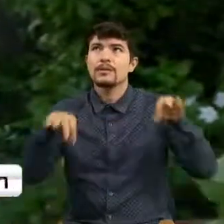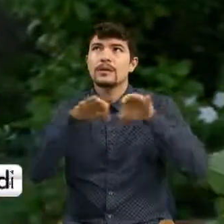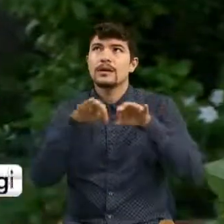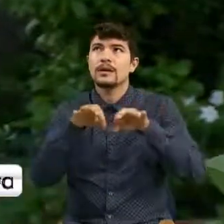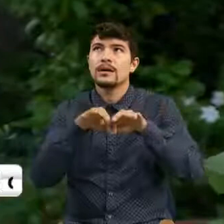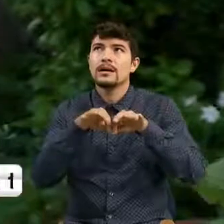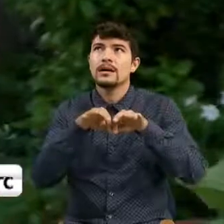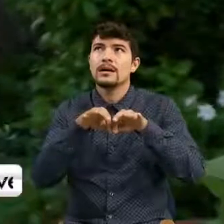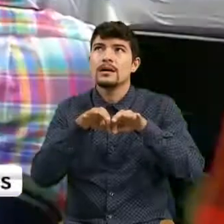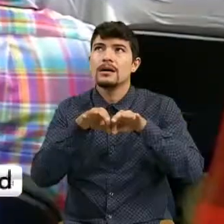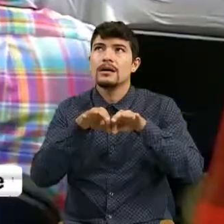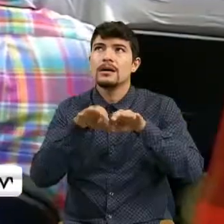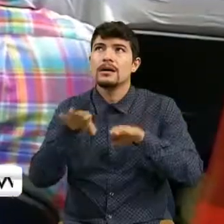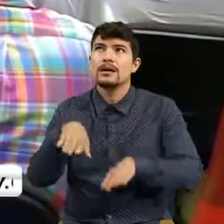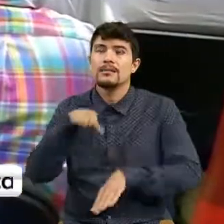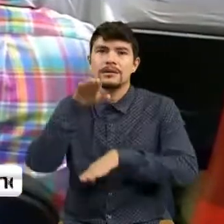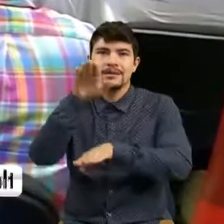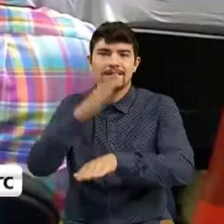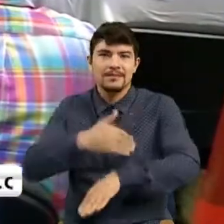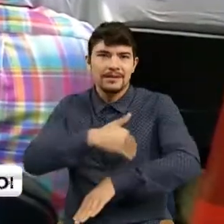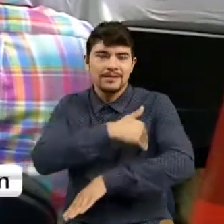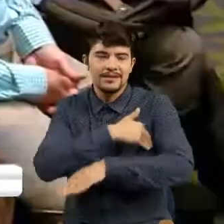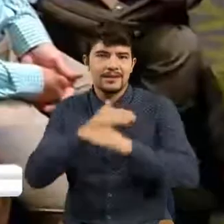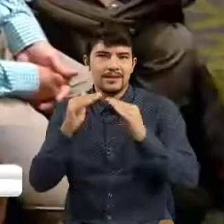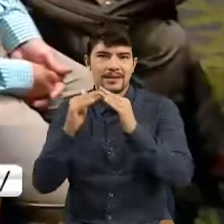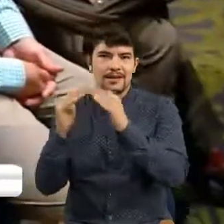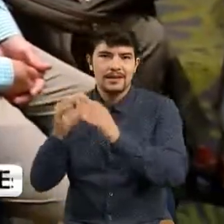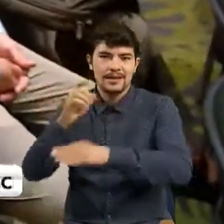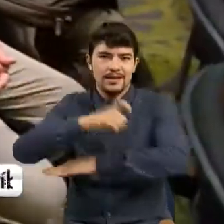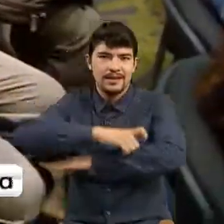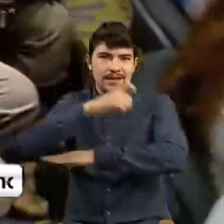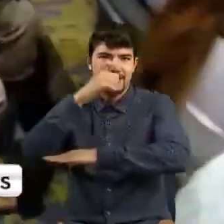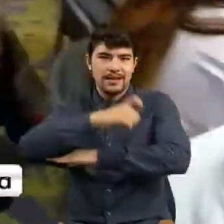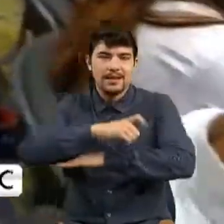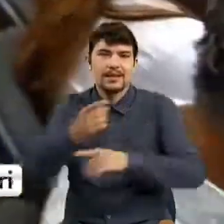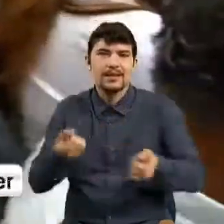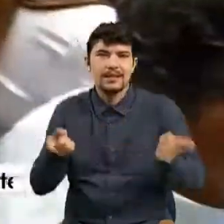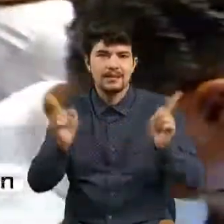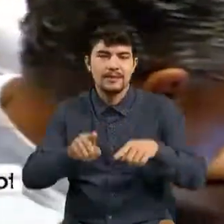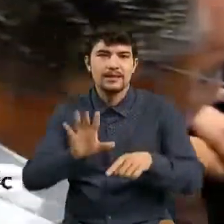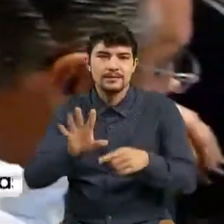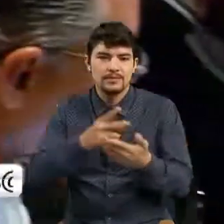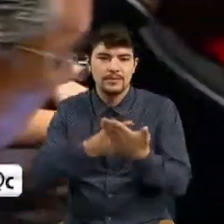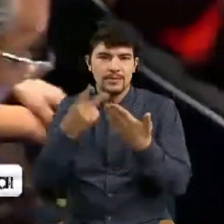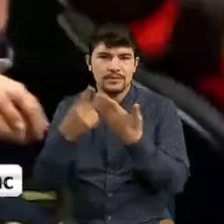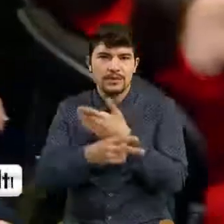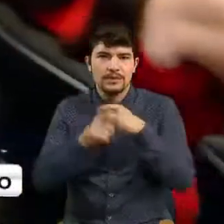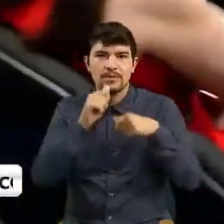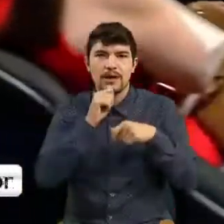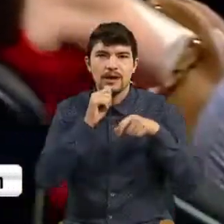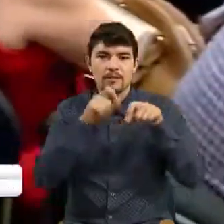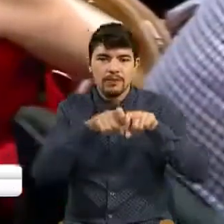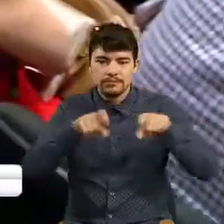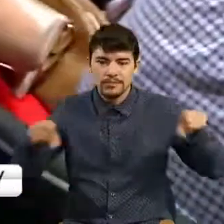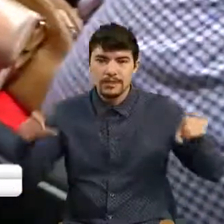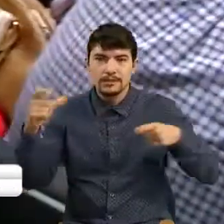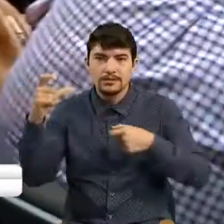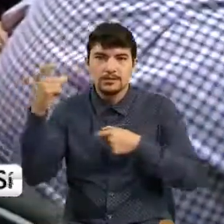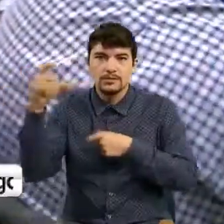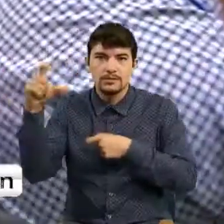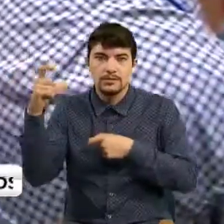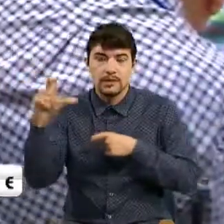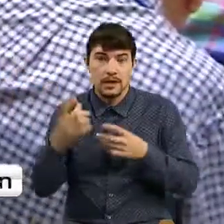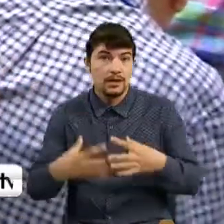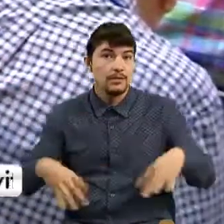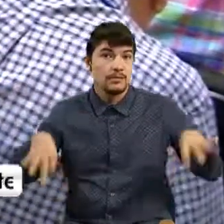del Ministerio de Vivienda, de Ecopetrol y por parte del proyecto de acueducto metropolitano de Cúcuta. Es